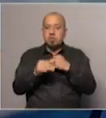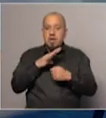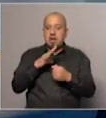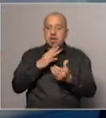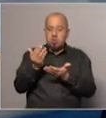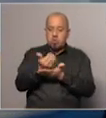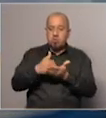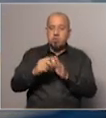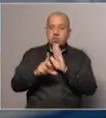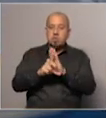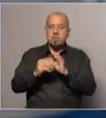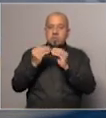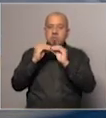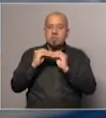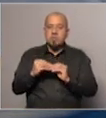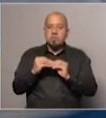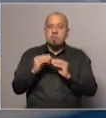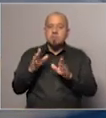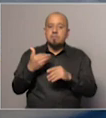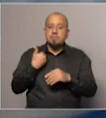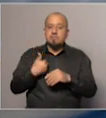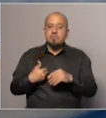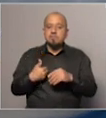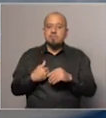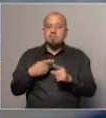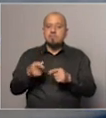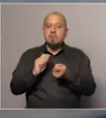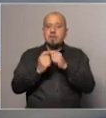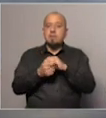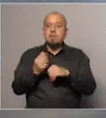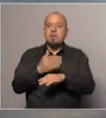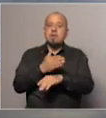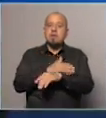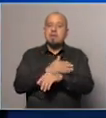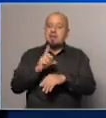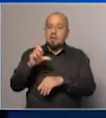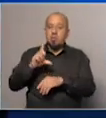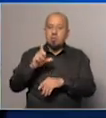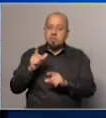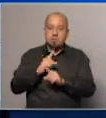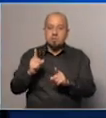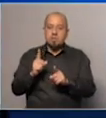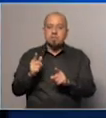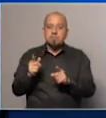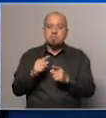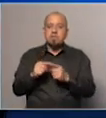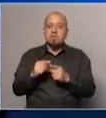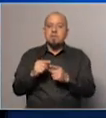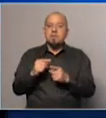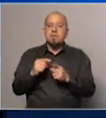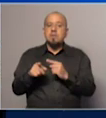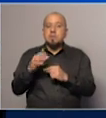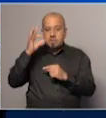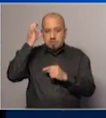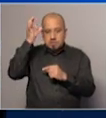en la ley de presupuesto que lamentablemente no creemos que se cambiante del lunes ni inclusive cuando pase al senado